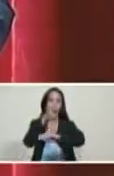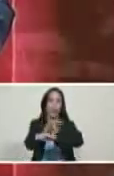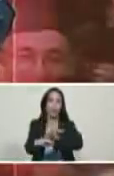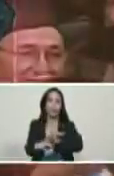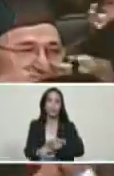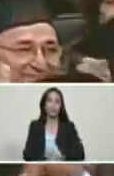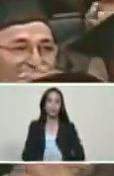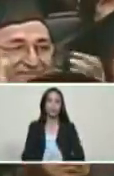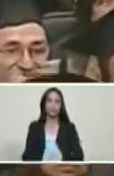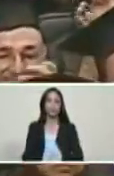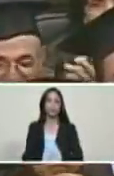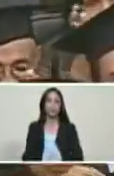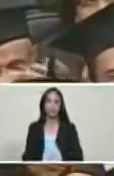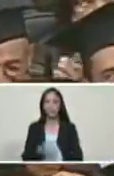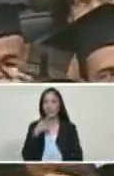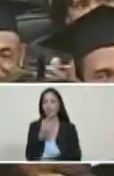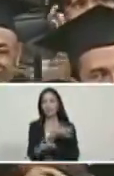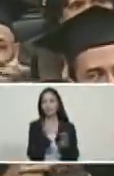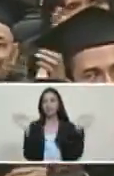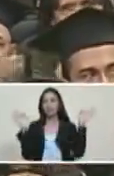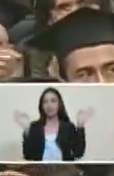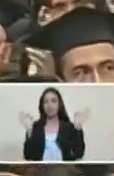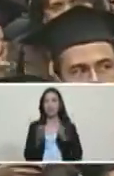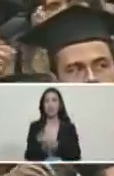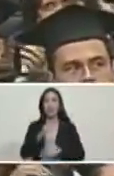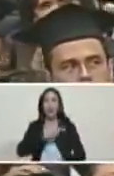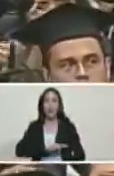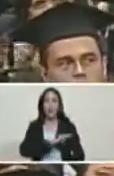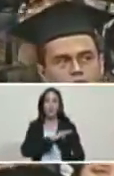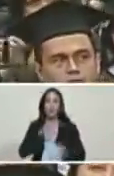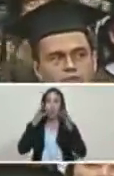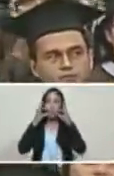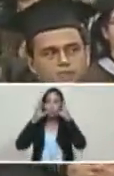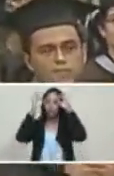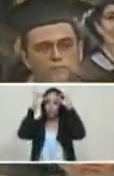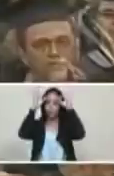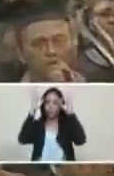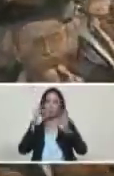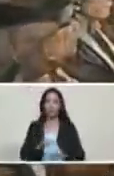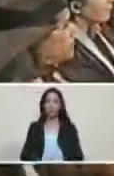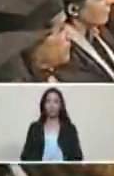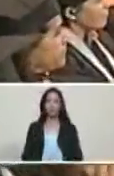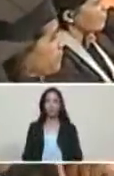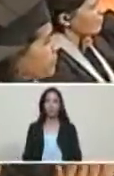graduación maravilloso de la micromisión Simón Rodríguez.